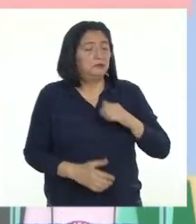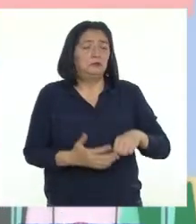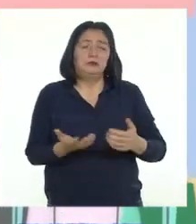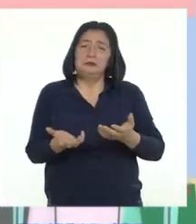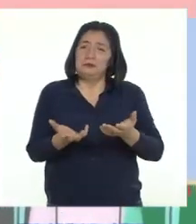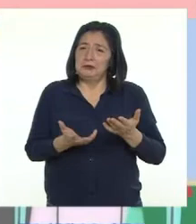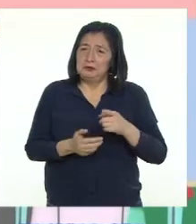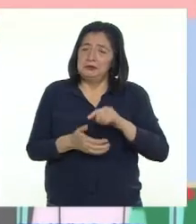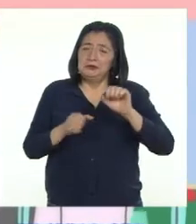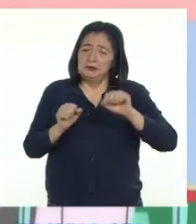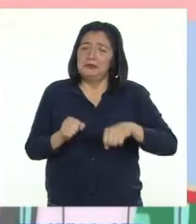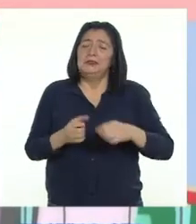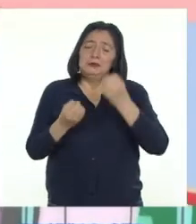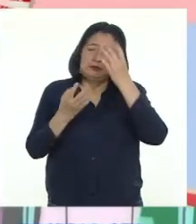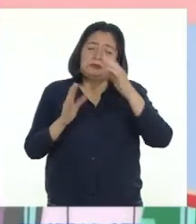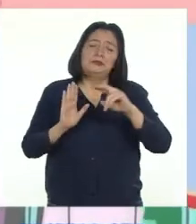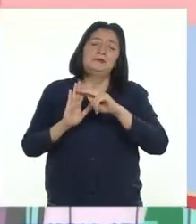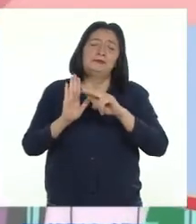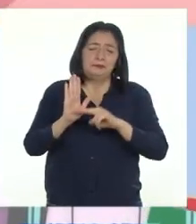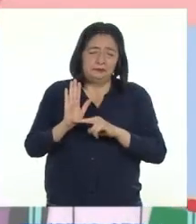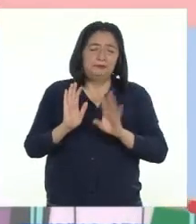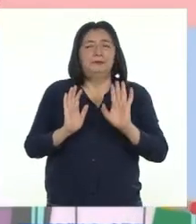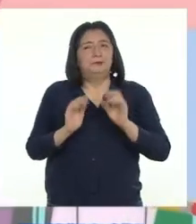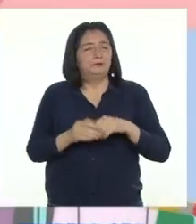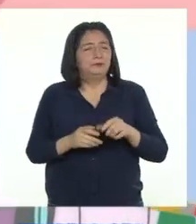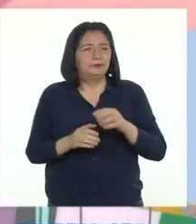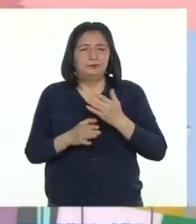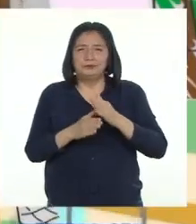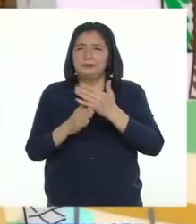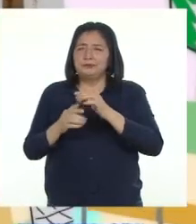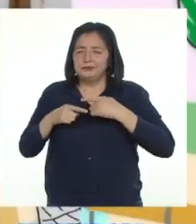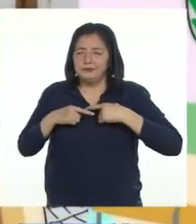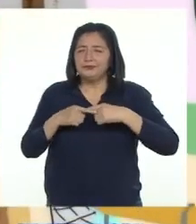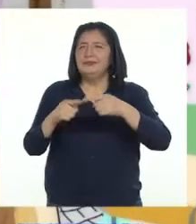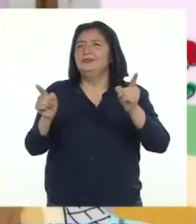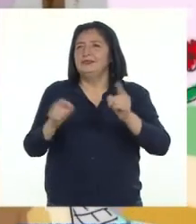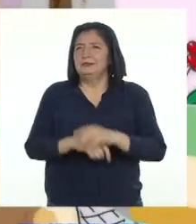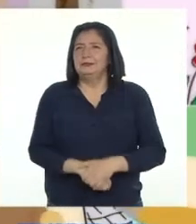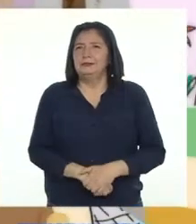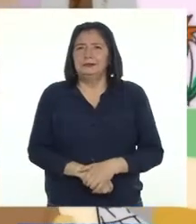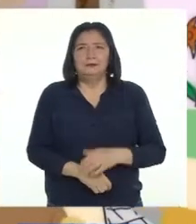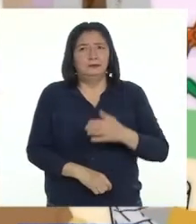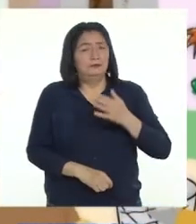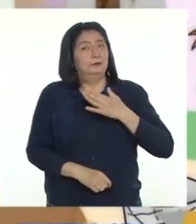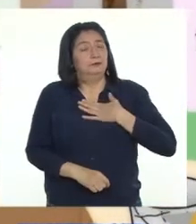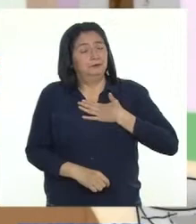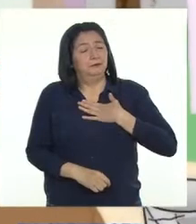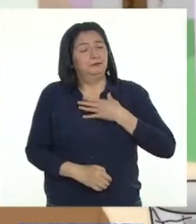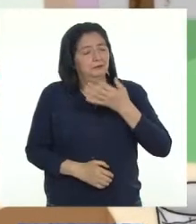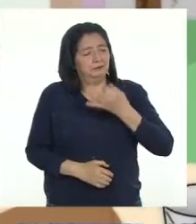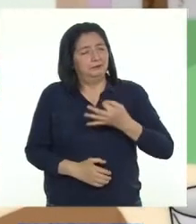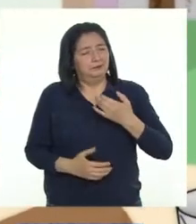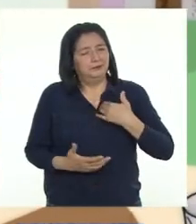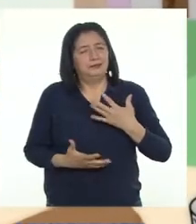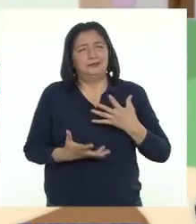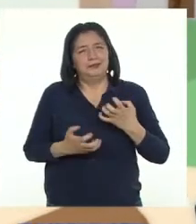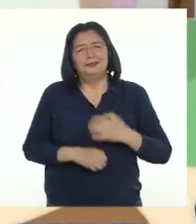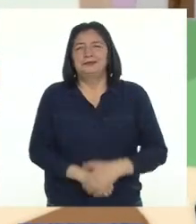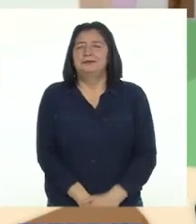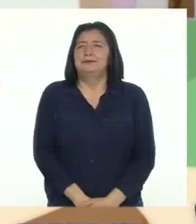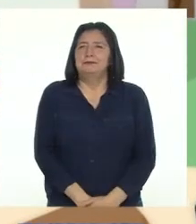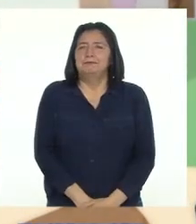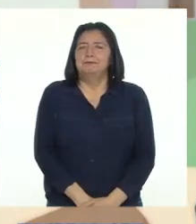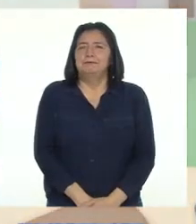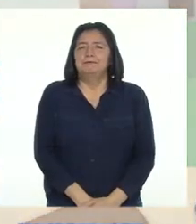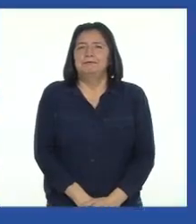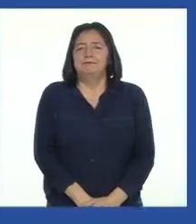los invito a cumplir las normas con esmero. Compartan este mensaje. Es mi deseo sincero.